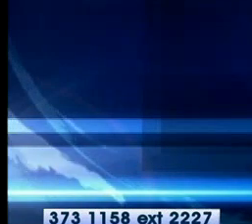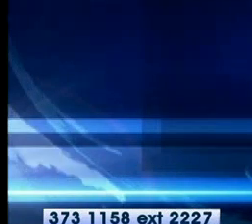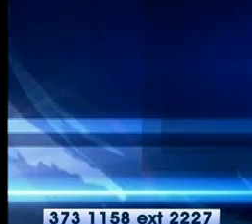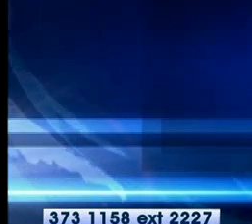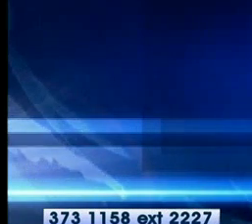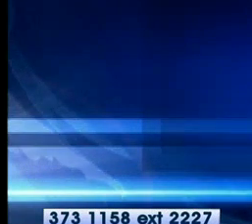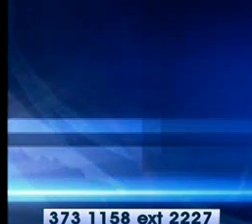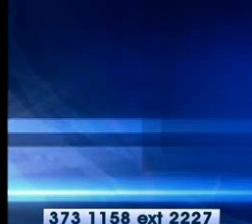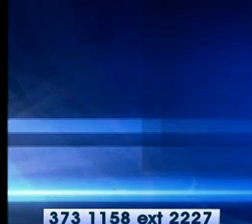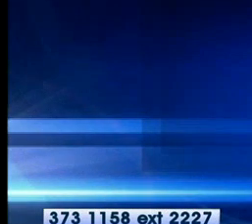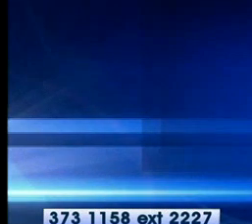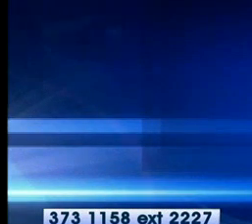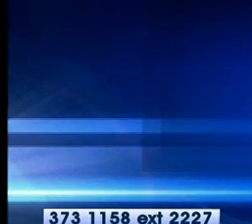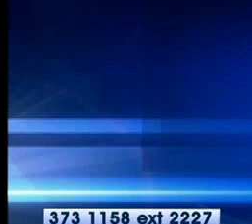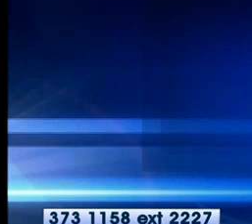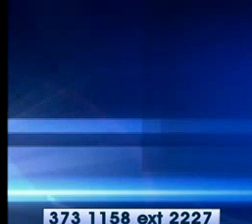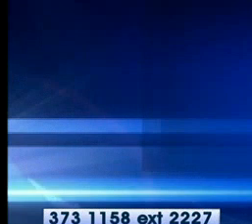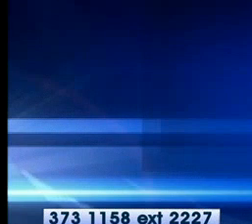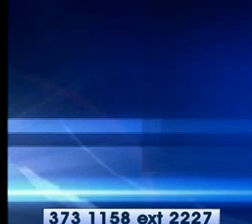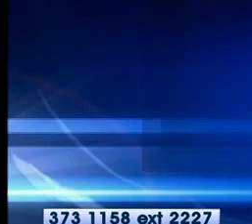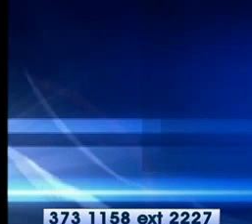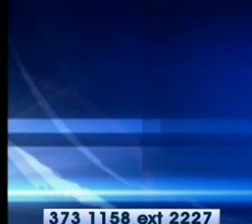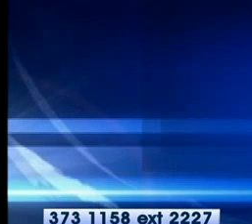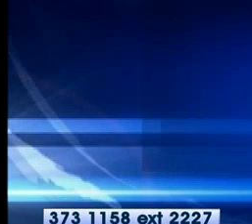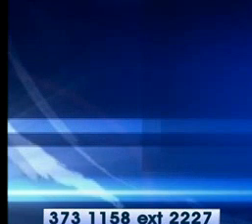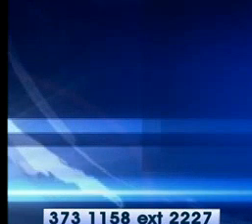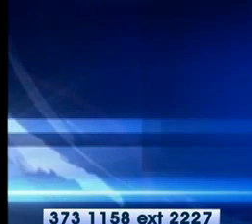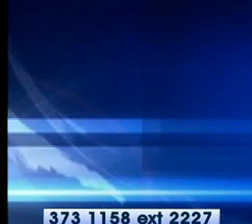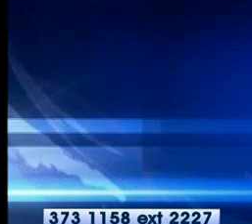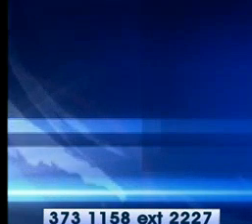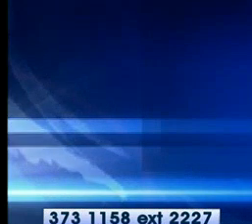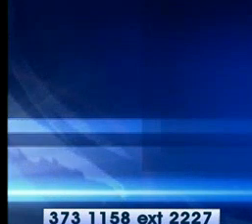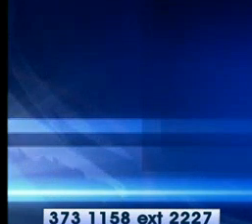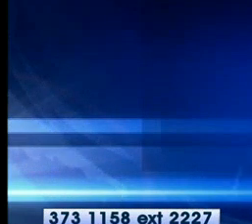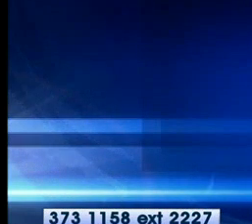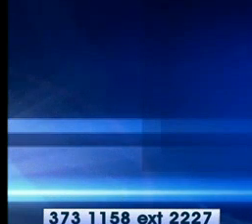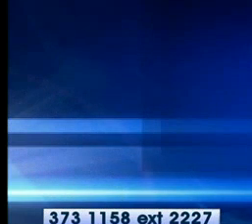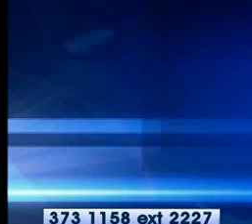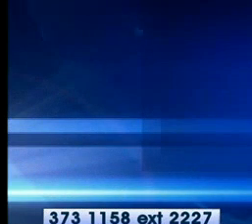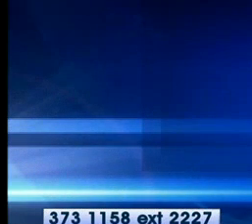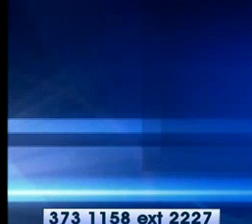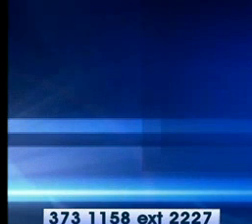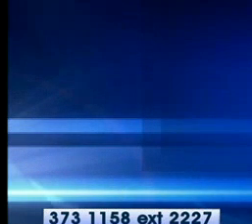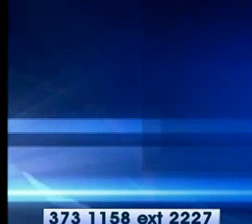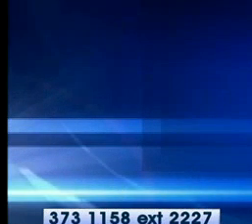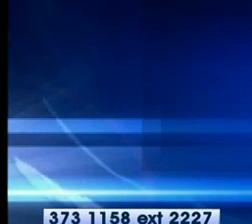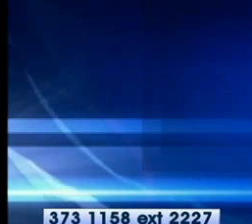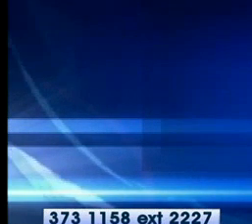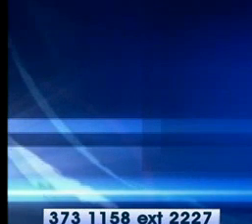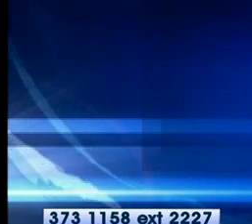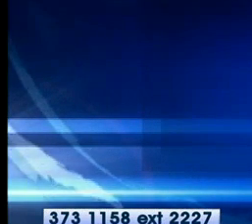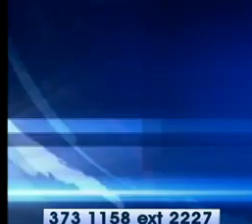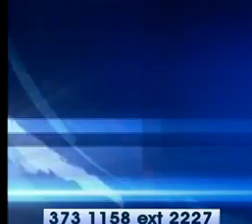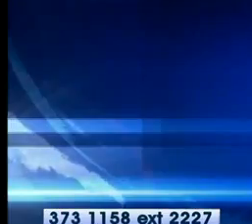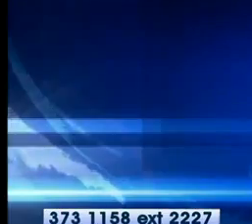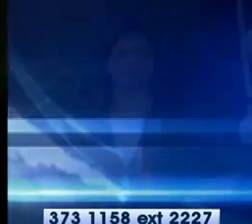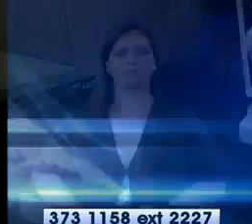lunes, miércoles y viernes. Nuevo horario desde octubre, martes, jueves y sábados.